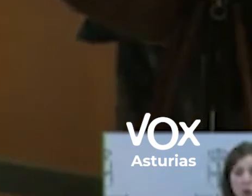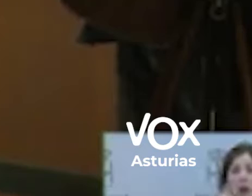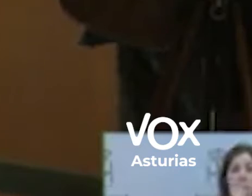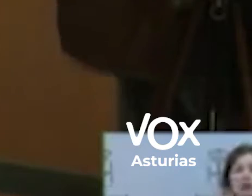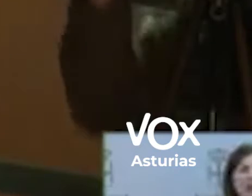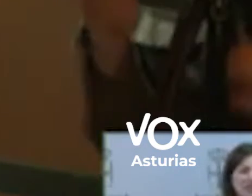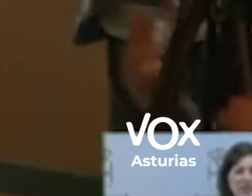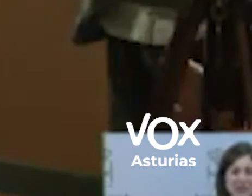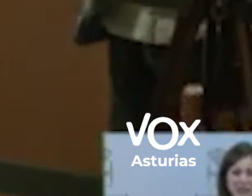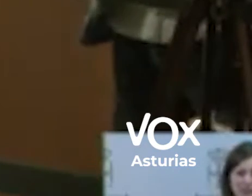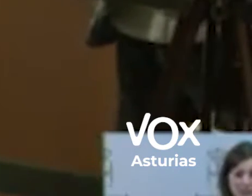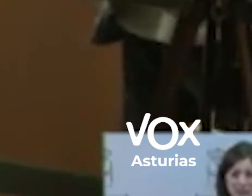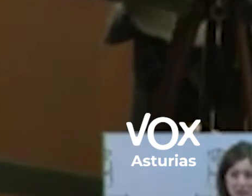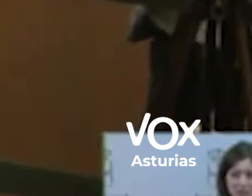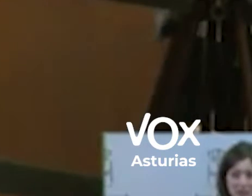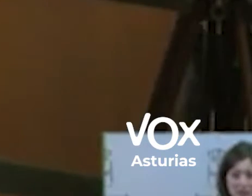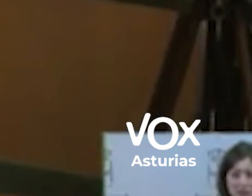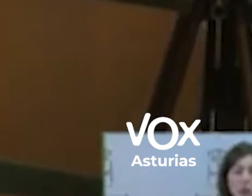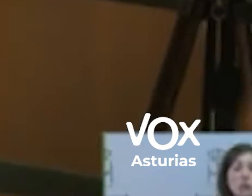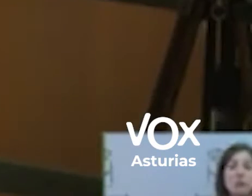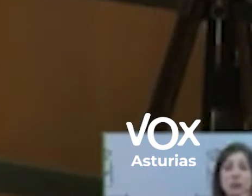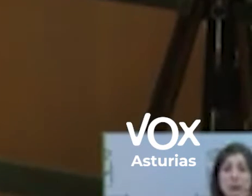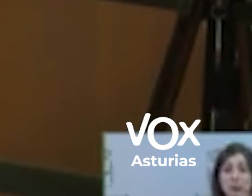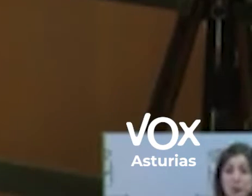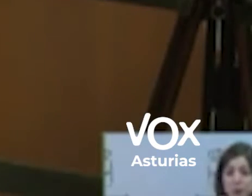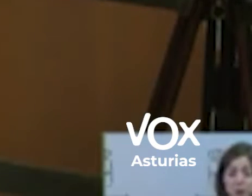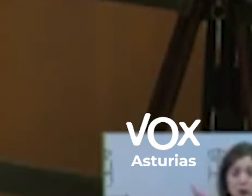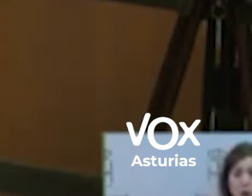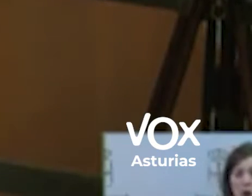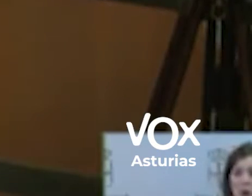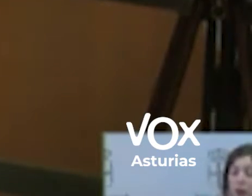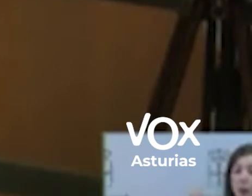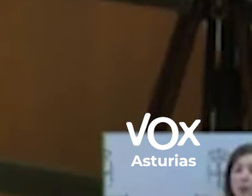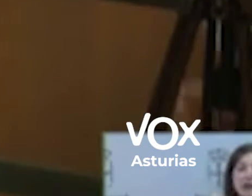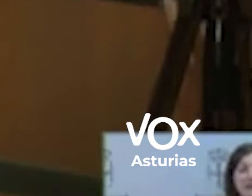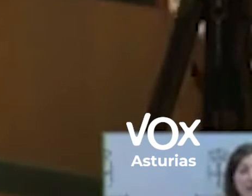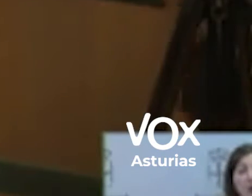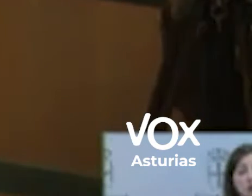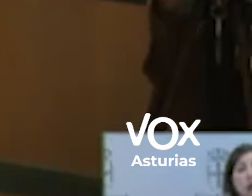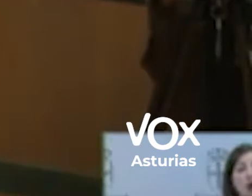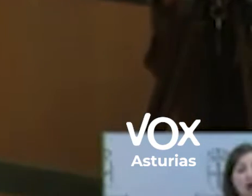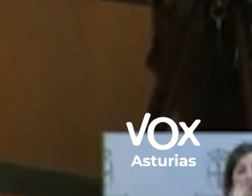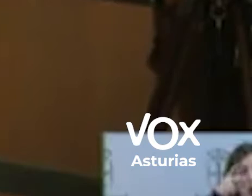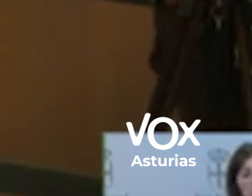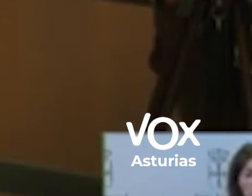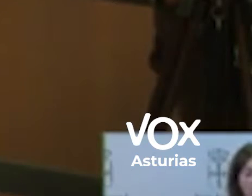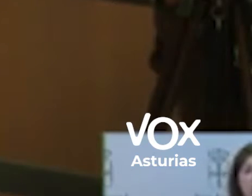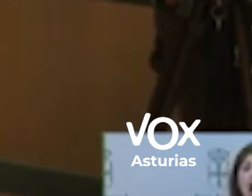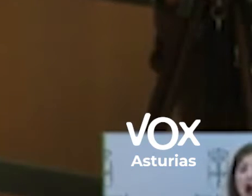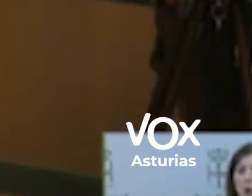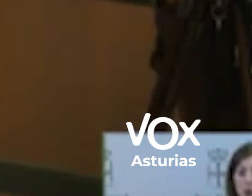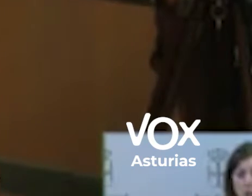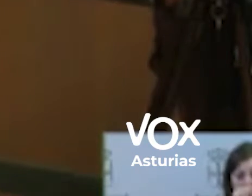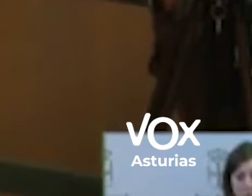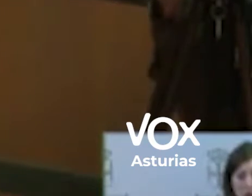ven perseguidas porque tienen que ejercer su actividad contra las normas que dicta su Gobierno. Única comunidad autónoma que ha cerrado el turismo